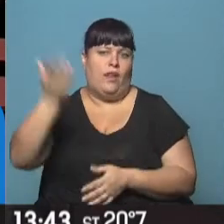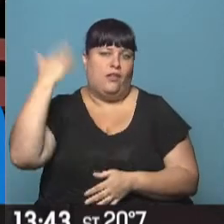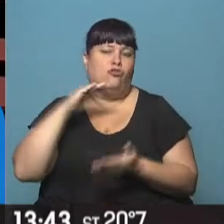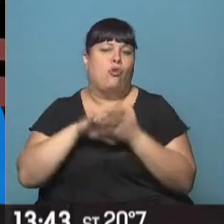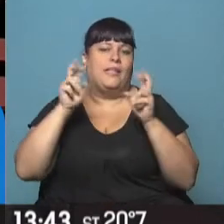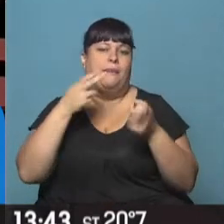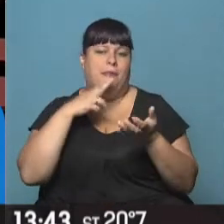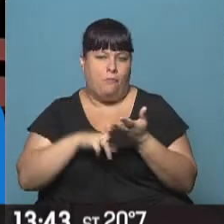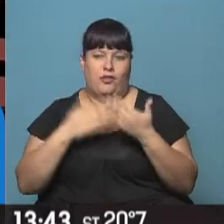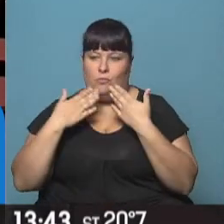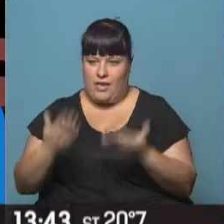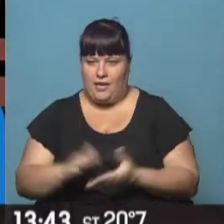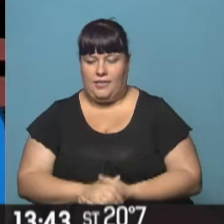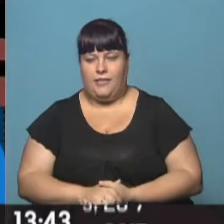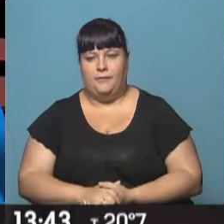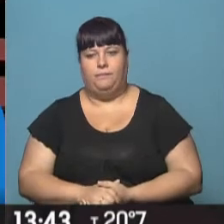de vista fiscal. Muchas gracias.